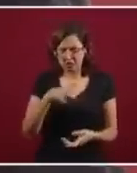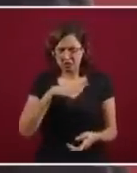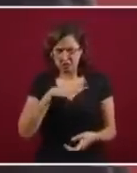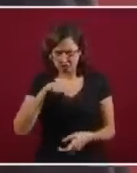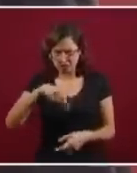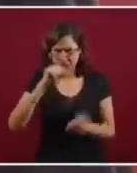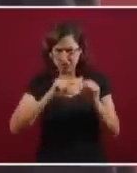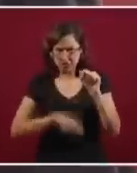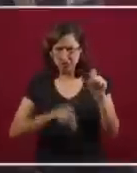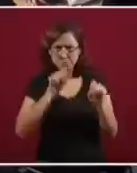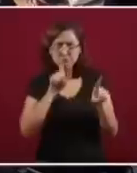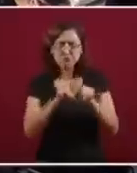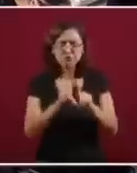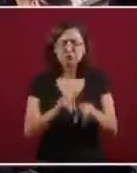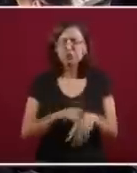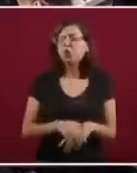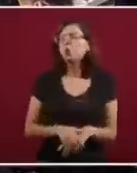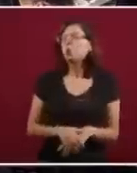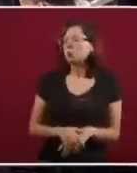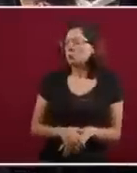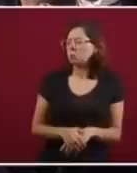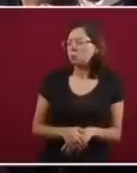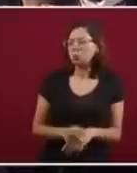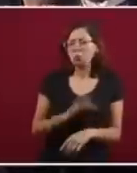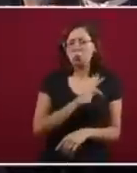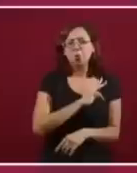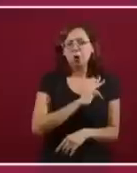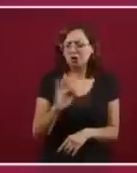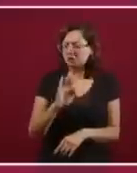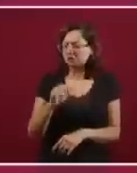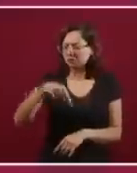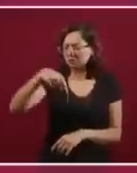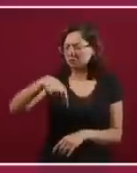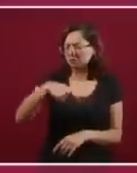nada pero estamos iniciando